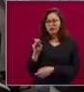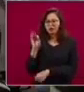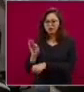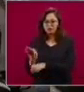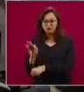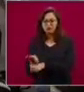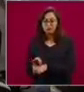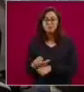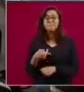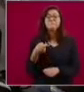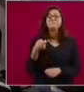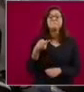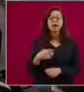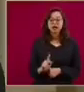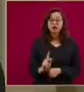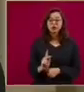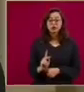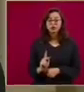operó